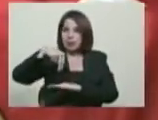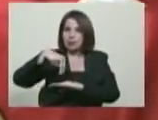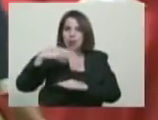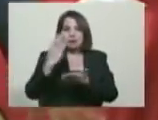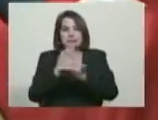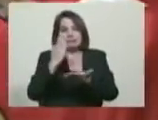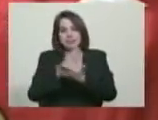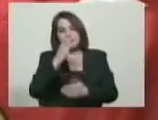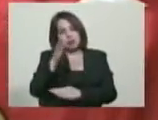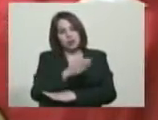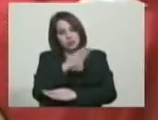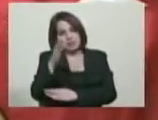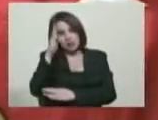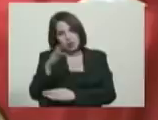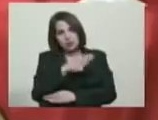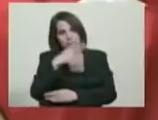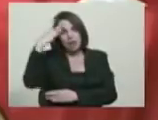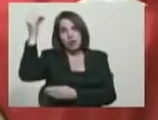Y hoy,